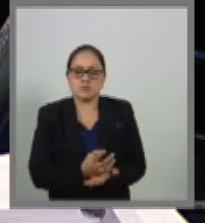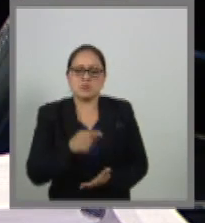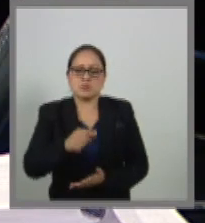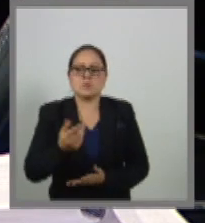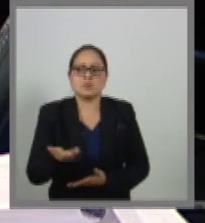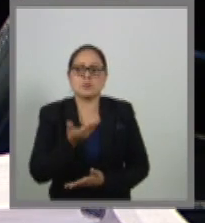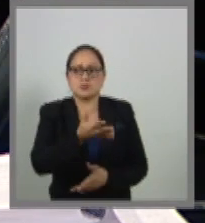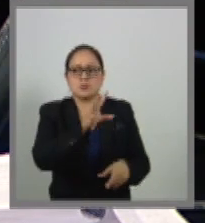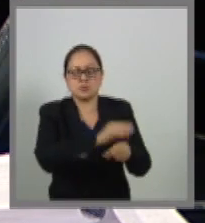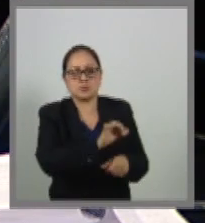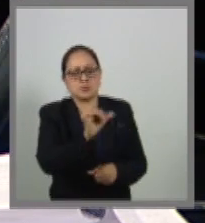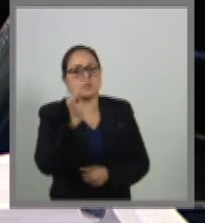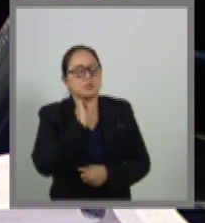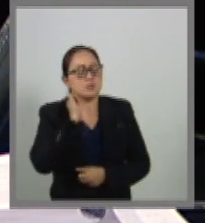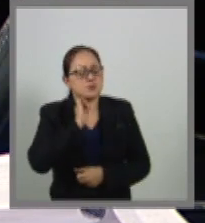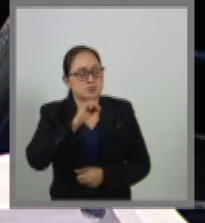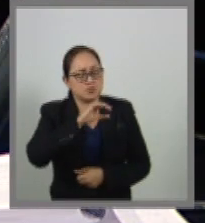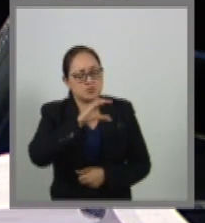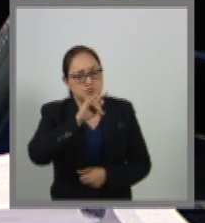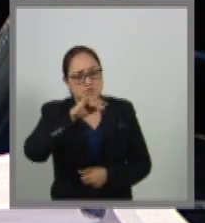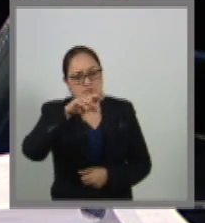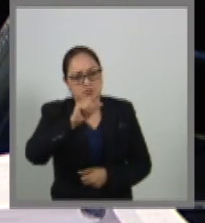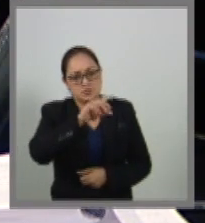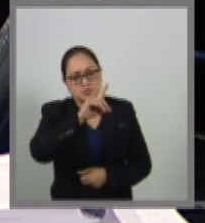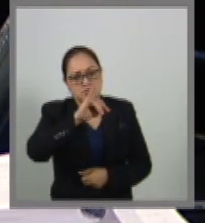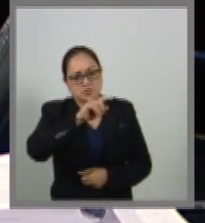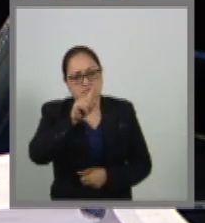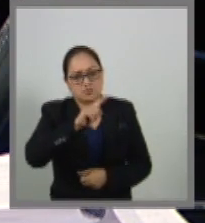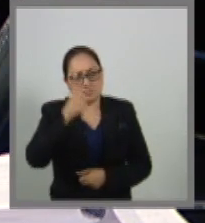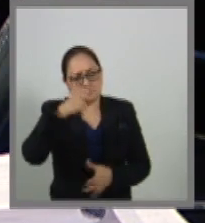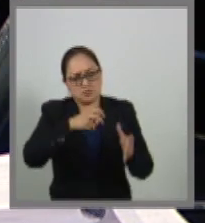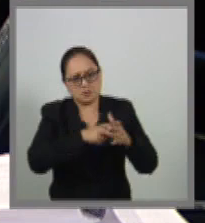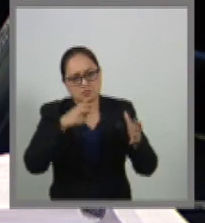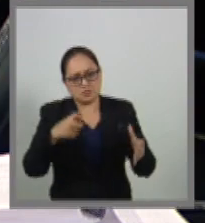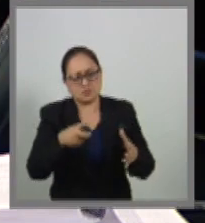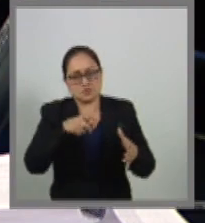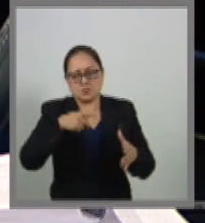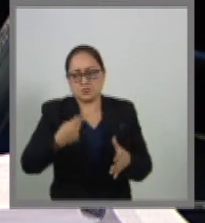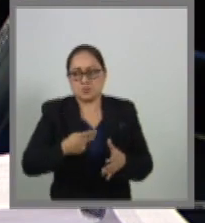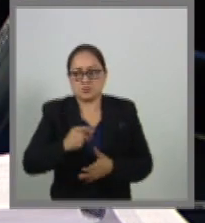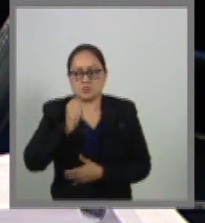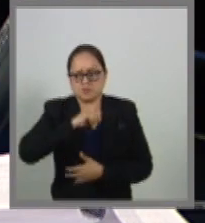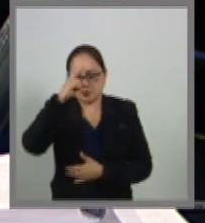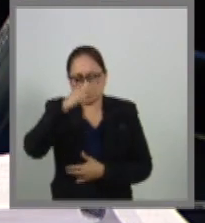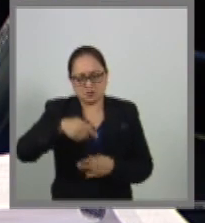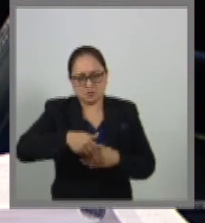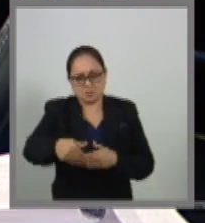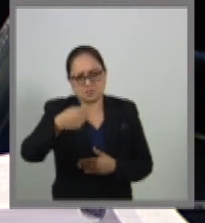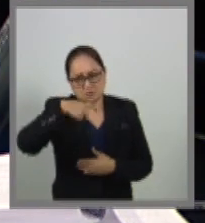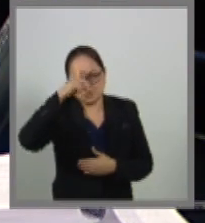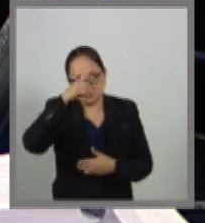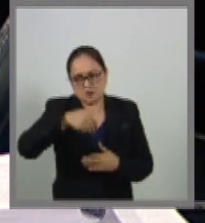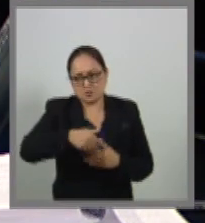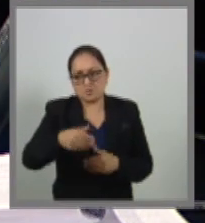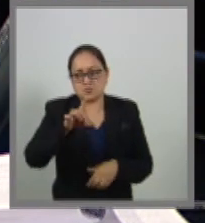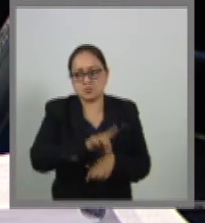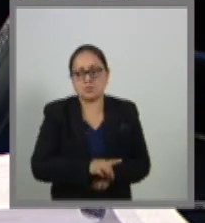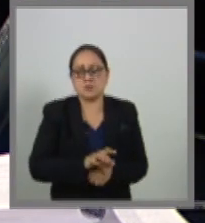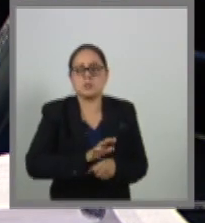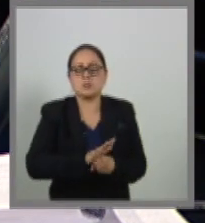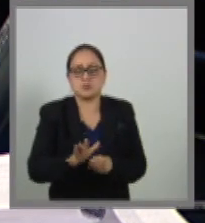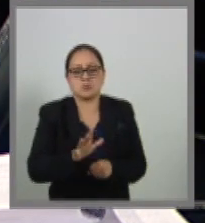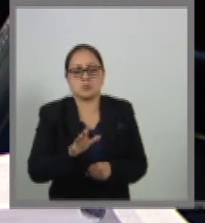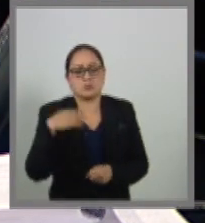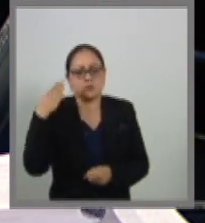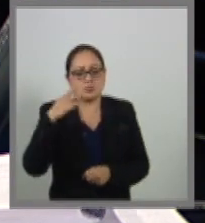se concede licencia a la senadora María Cristina Díaz Salazar para separarse de sus funciones legislativas por tiempo indefinido a partir del